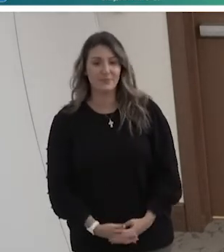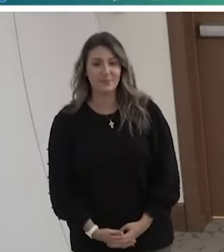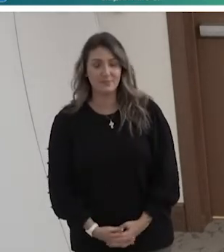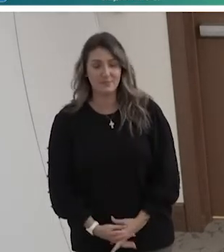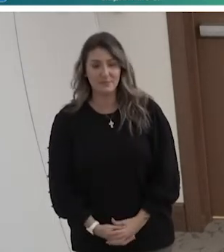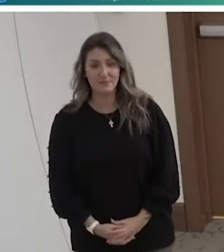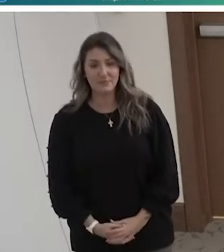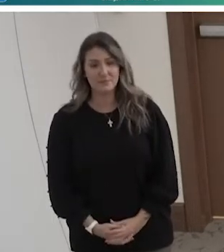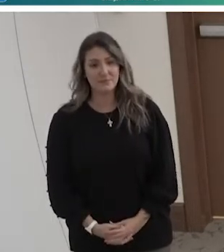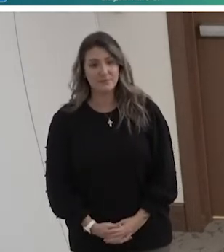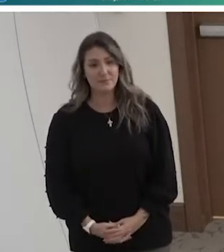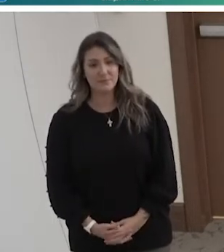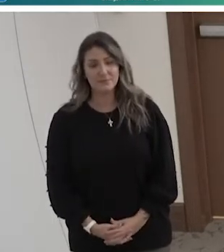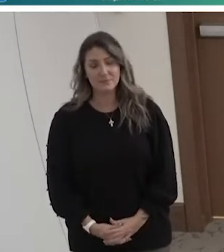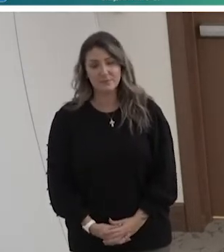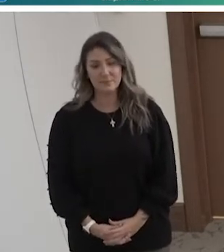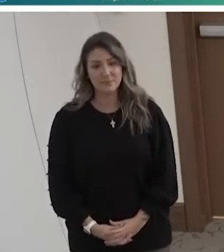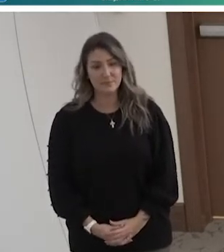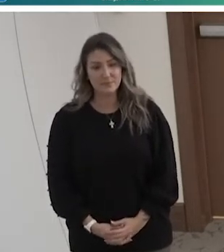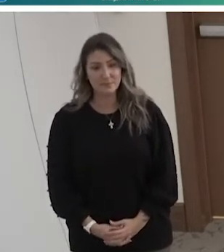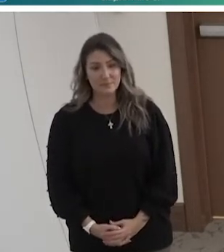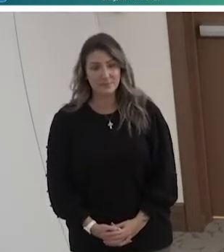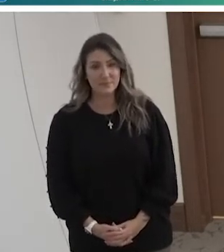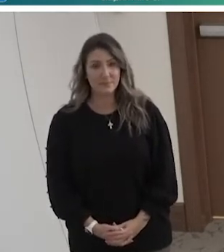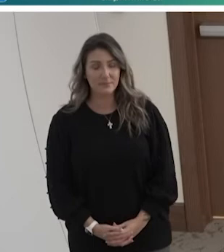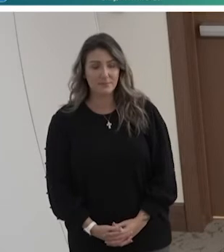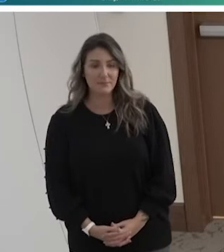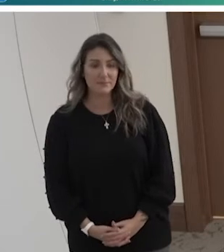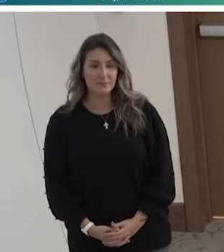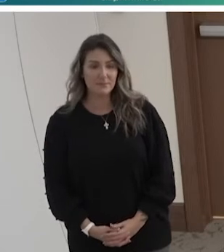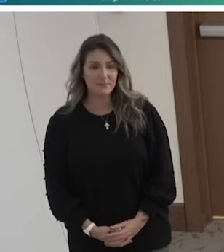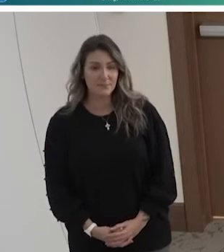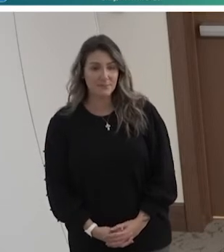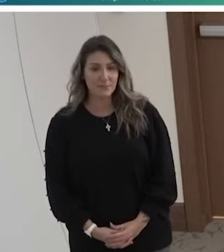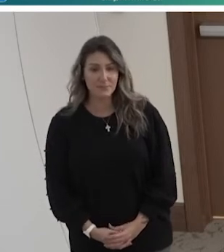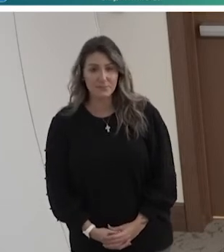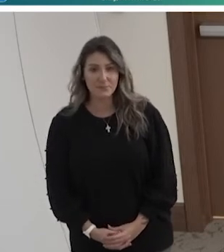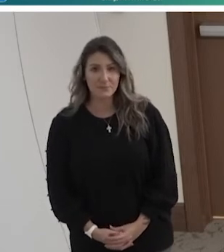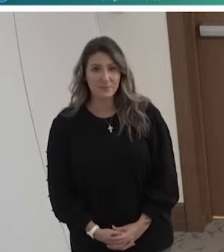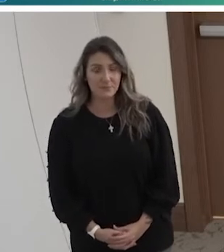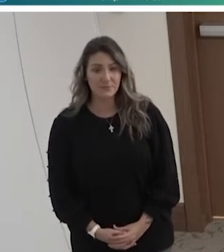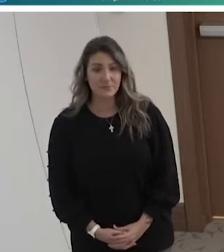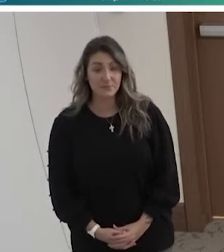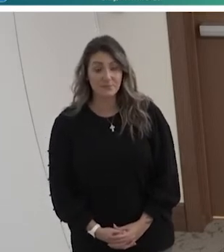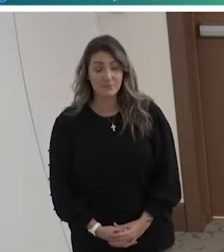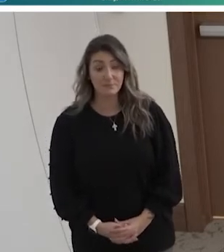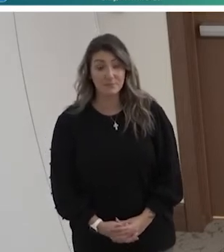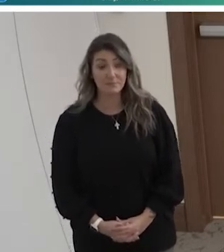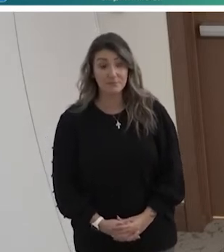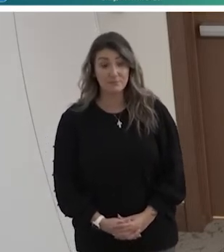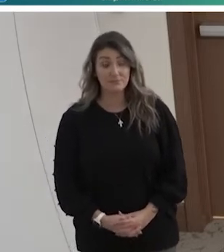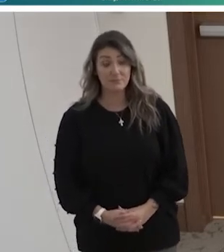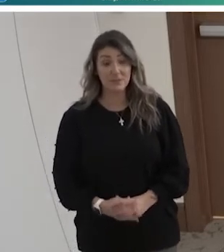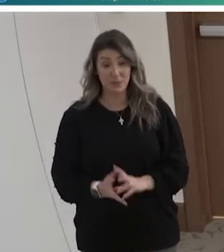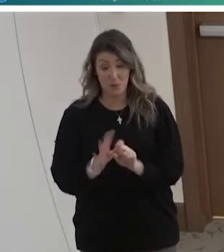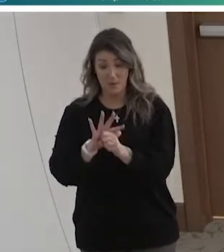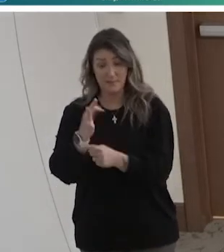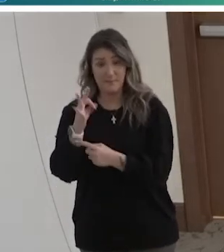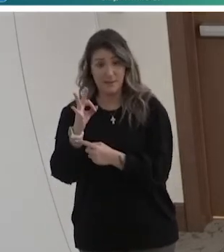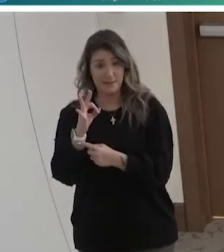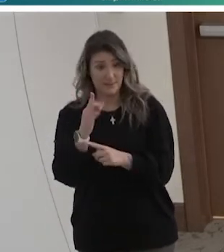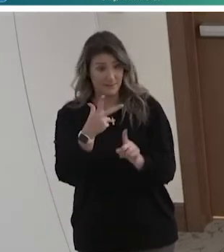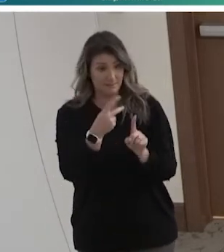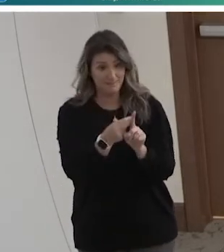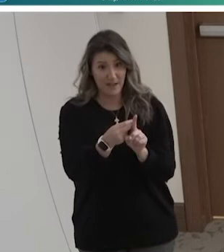hospital tampoco fueron vacunados. The COVID-19 vaccine decreased